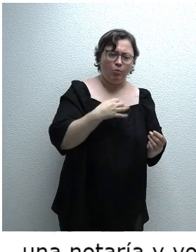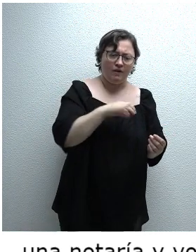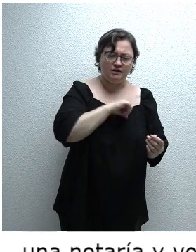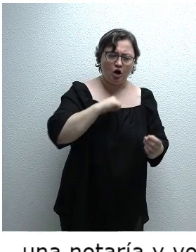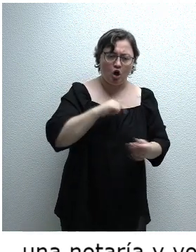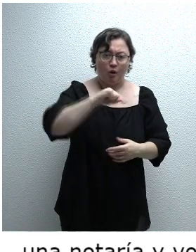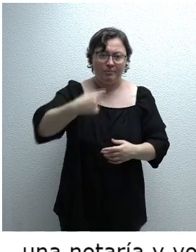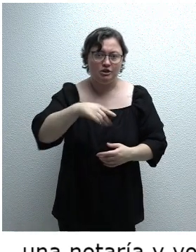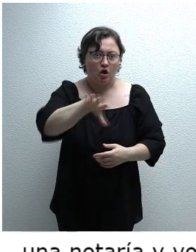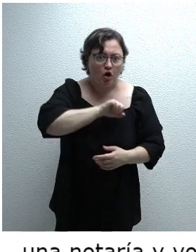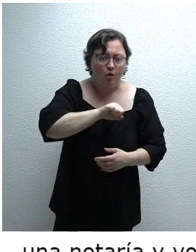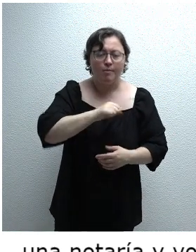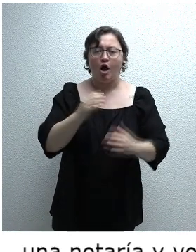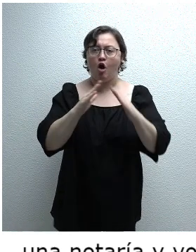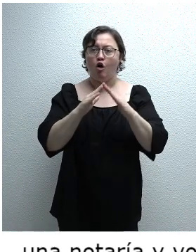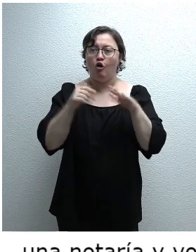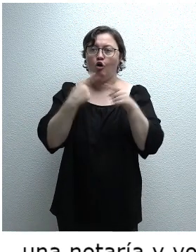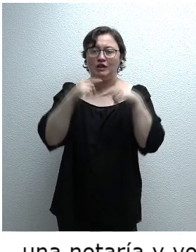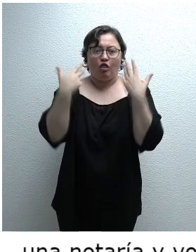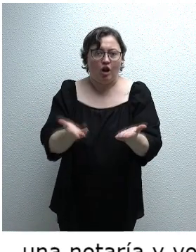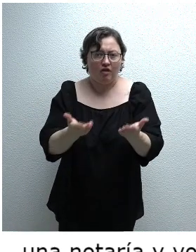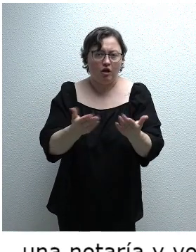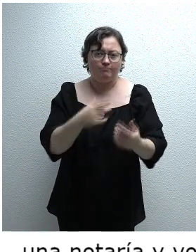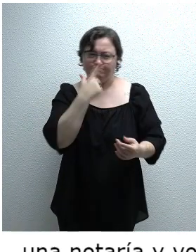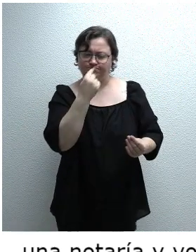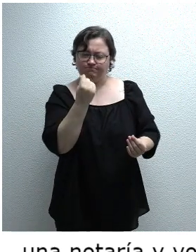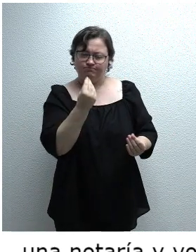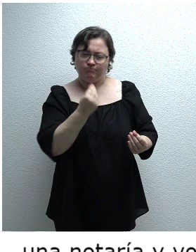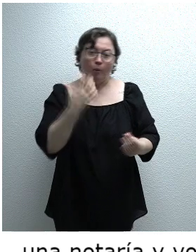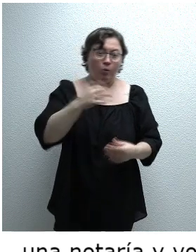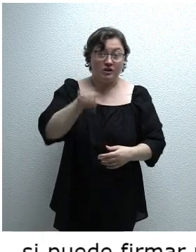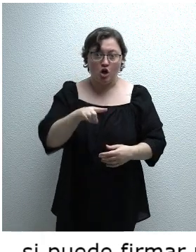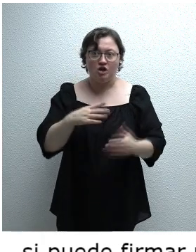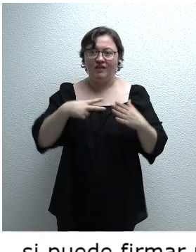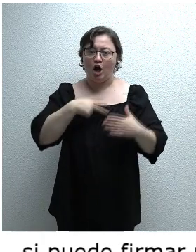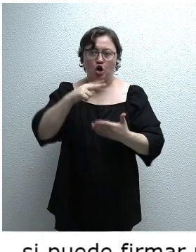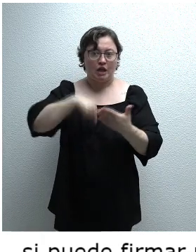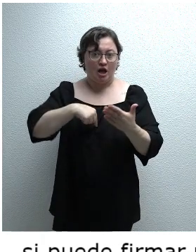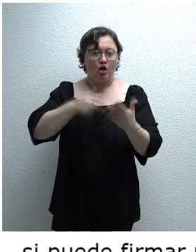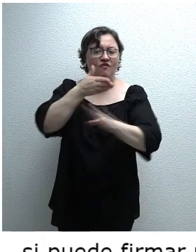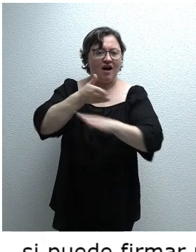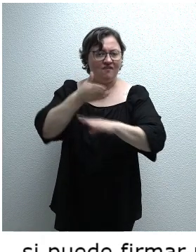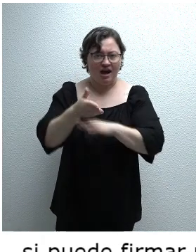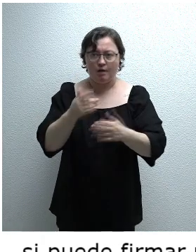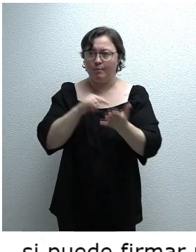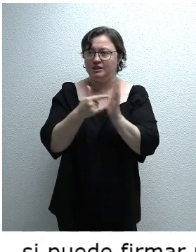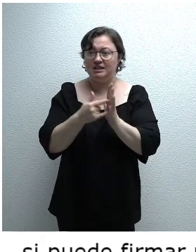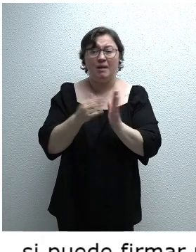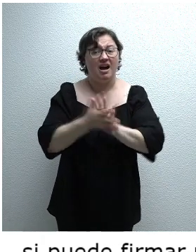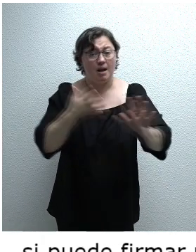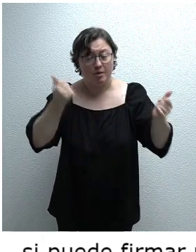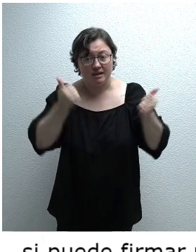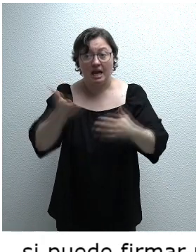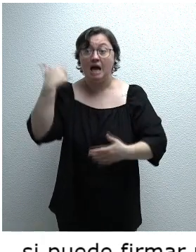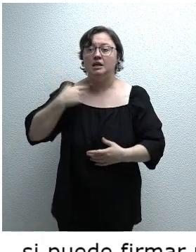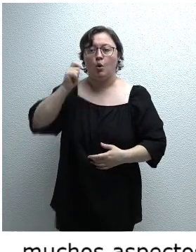o hacer una donación. Y hay muchos aspectos de la vida que tienen que pasar por la notaría, en un sistema más rápido. Antes se tenía que